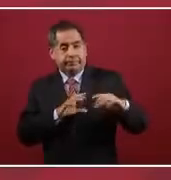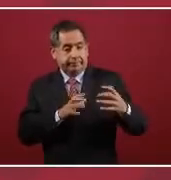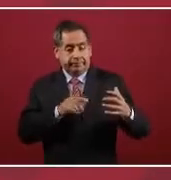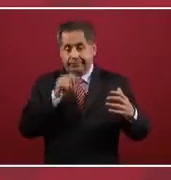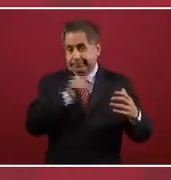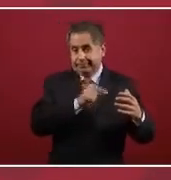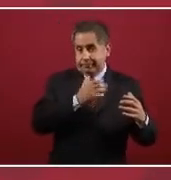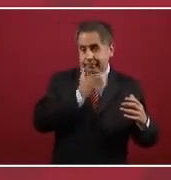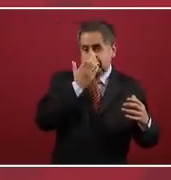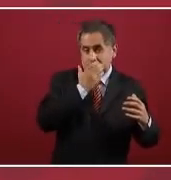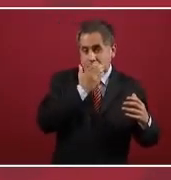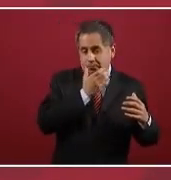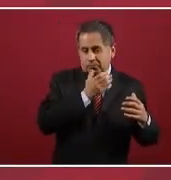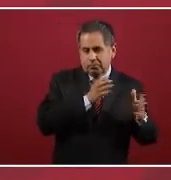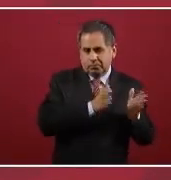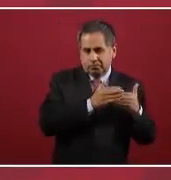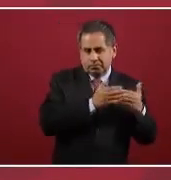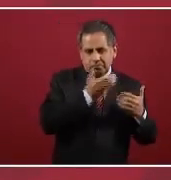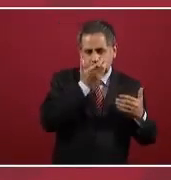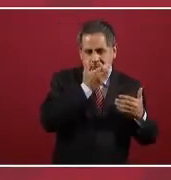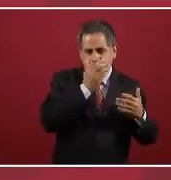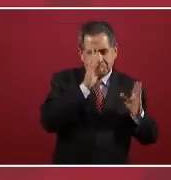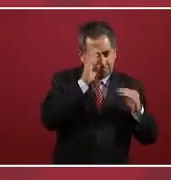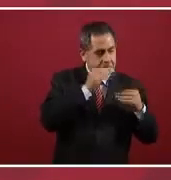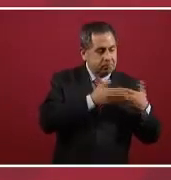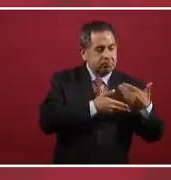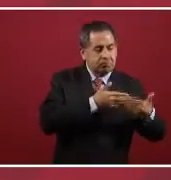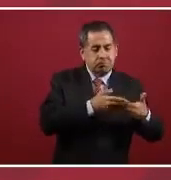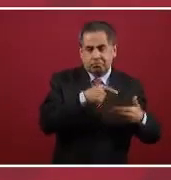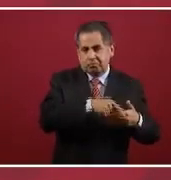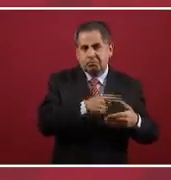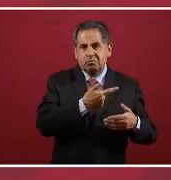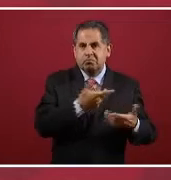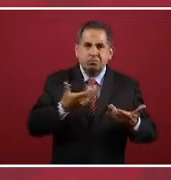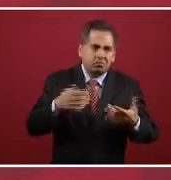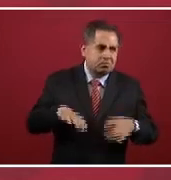los conservadores, los que se dedicaron a saquear,